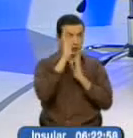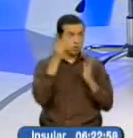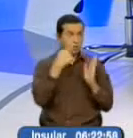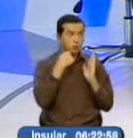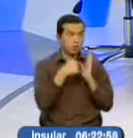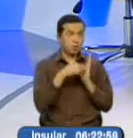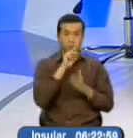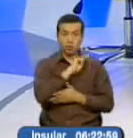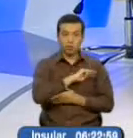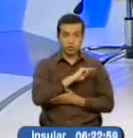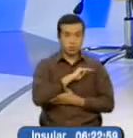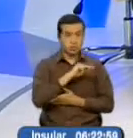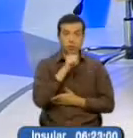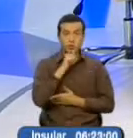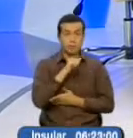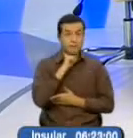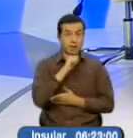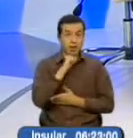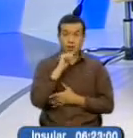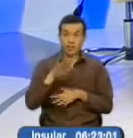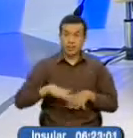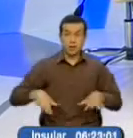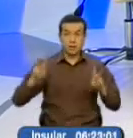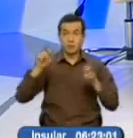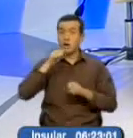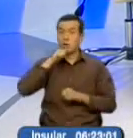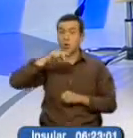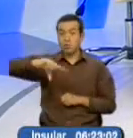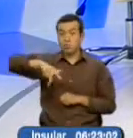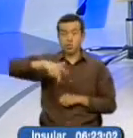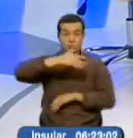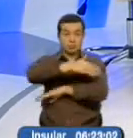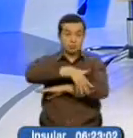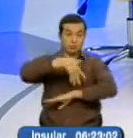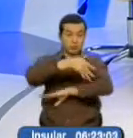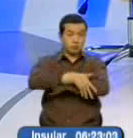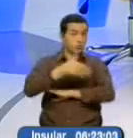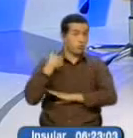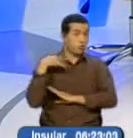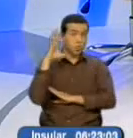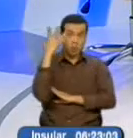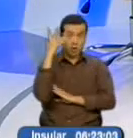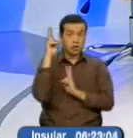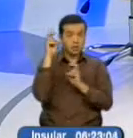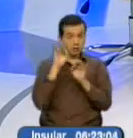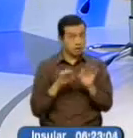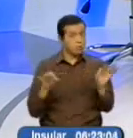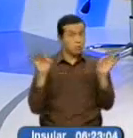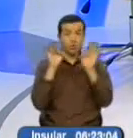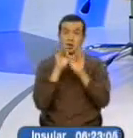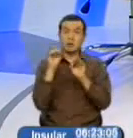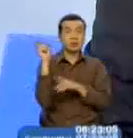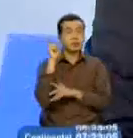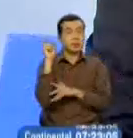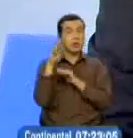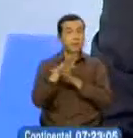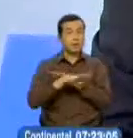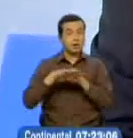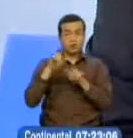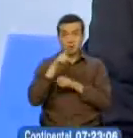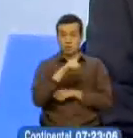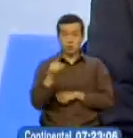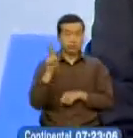hay municipios que todavía no cumplen con el tema de agua potable y alcantarillado, que tiene que ver con necesidades básicas de la ciudadanía,